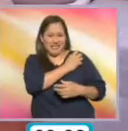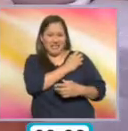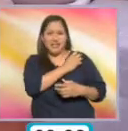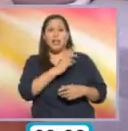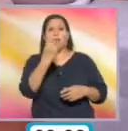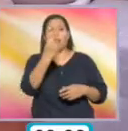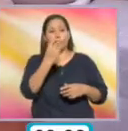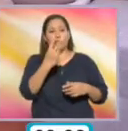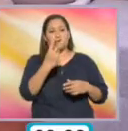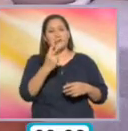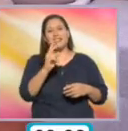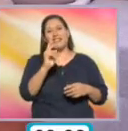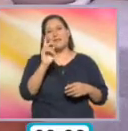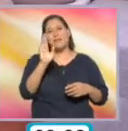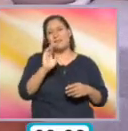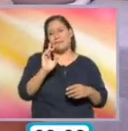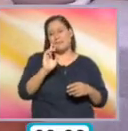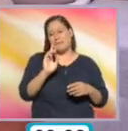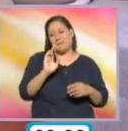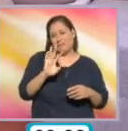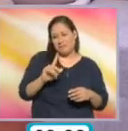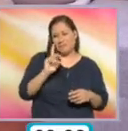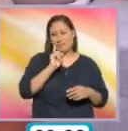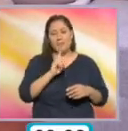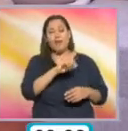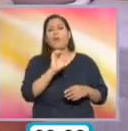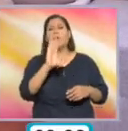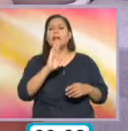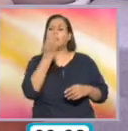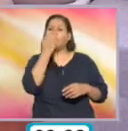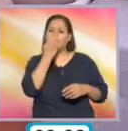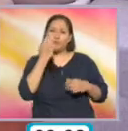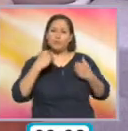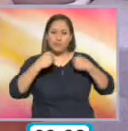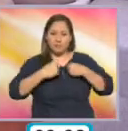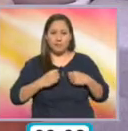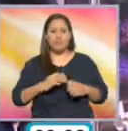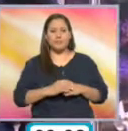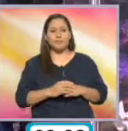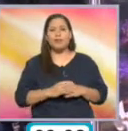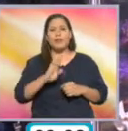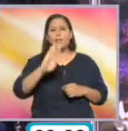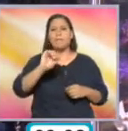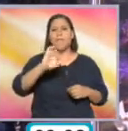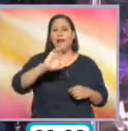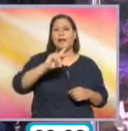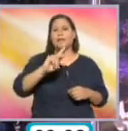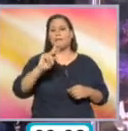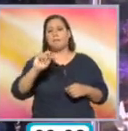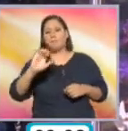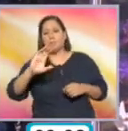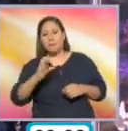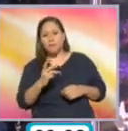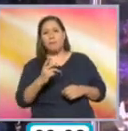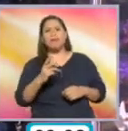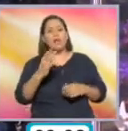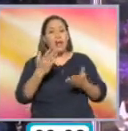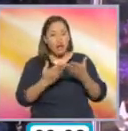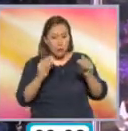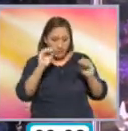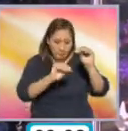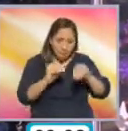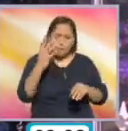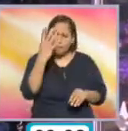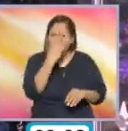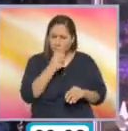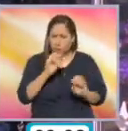2 también se ve como un poco infantil. Y te da ese look escolar también, ¿verdad? Exacto. ¿Y qué tal estas backpacks que ahora han salido de mucho diseño? Exacto.